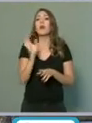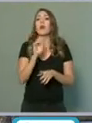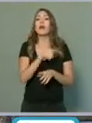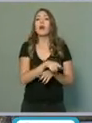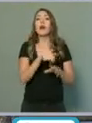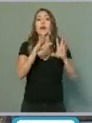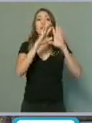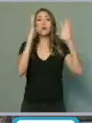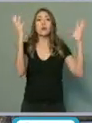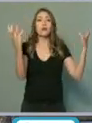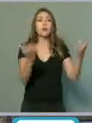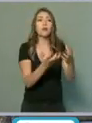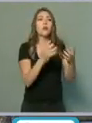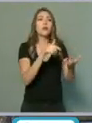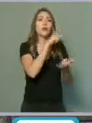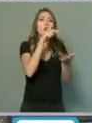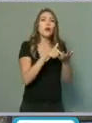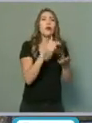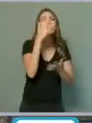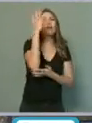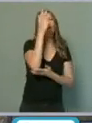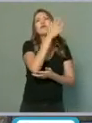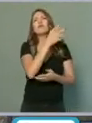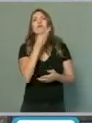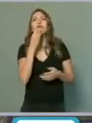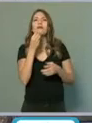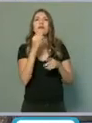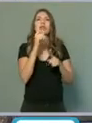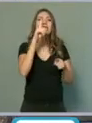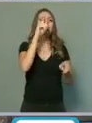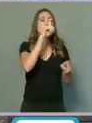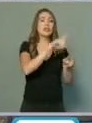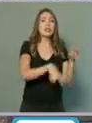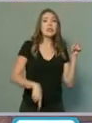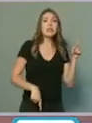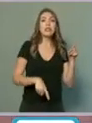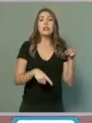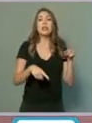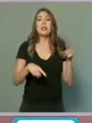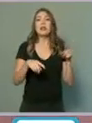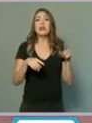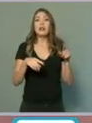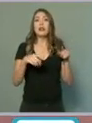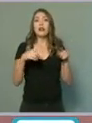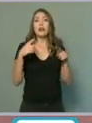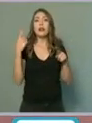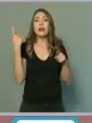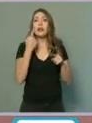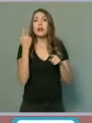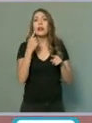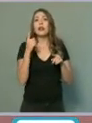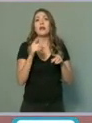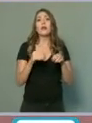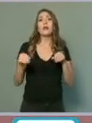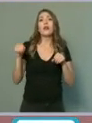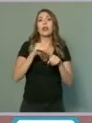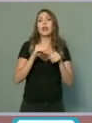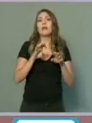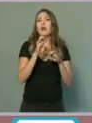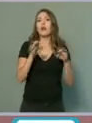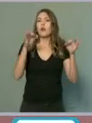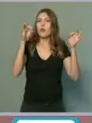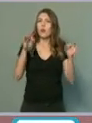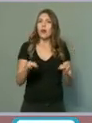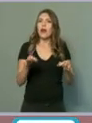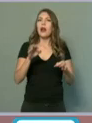de esta forma, al poner nuestros jardines, que bueno, no es así como estaba